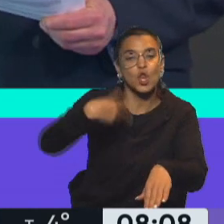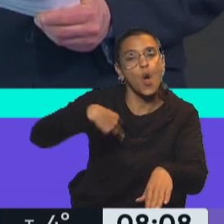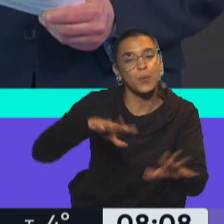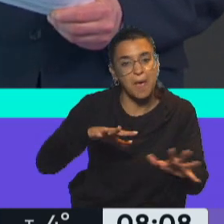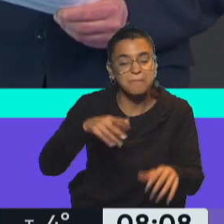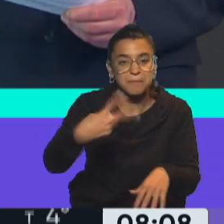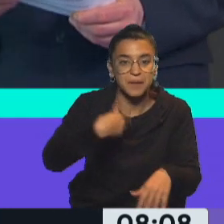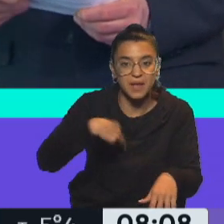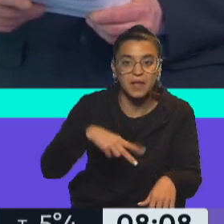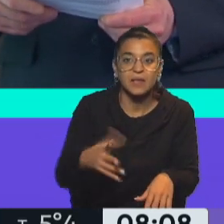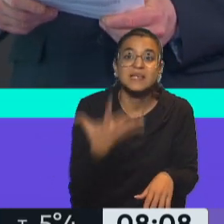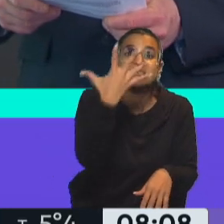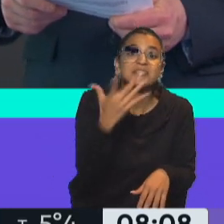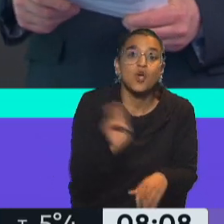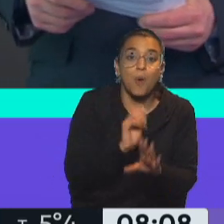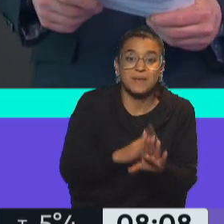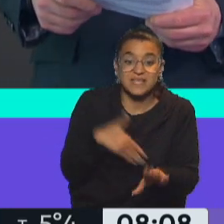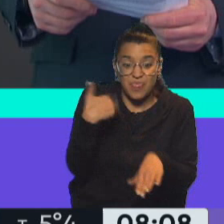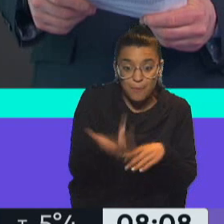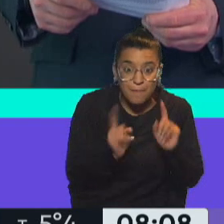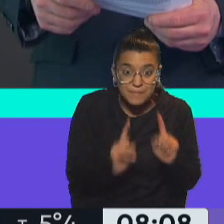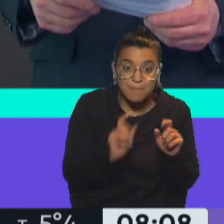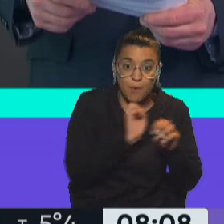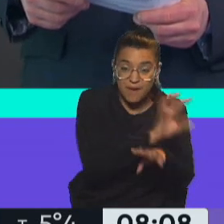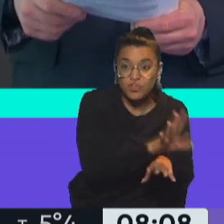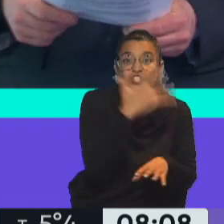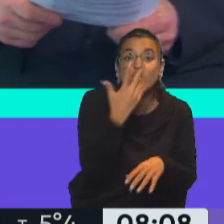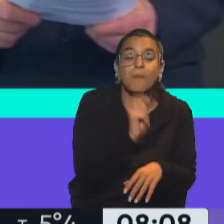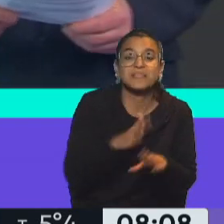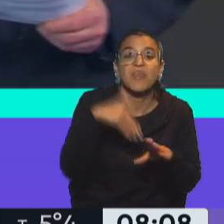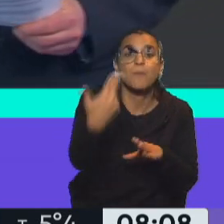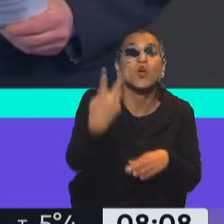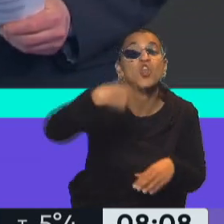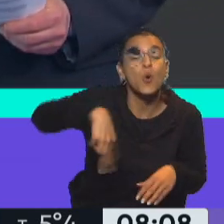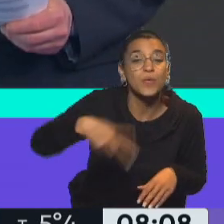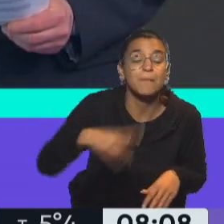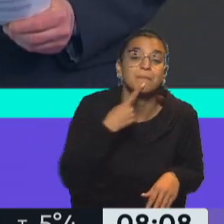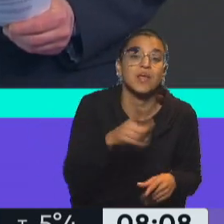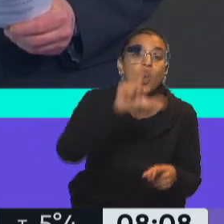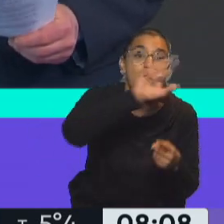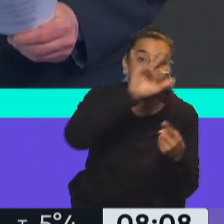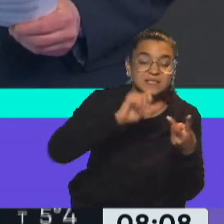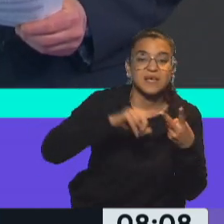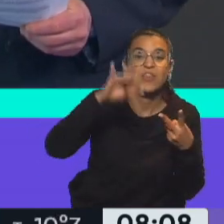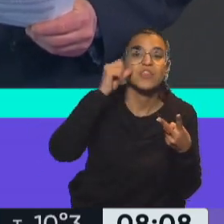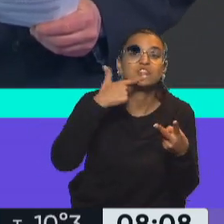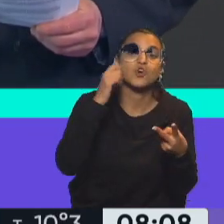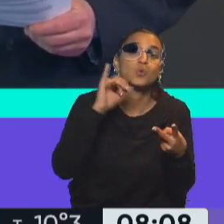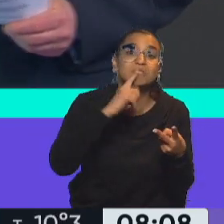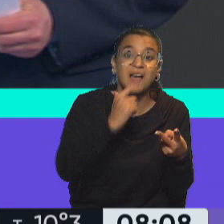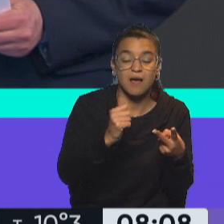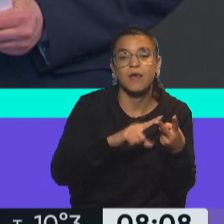decir, apenas 5 meses después de esta anotación, Cristóbal López y Fabián de Sousa terminaron